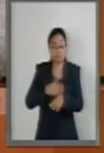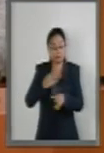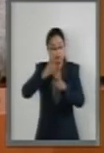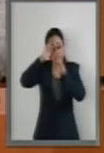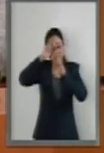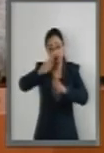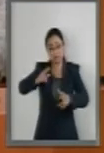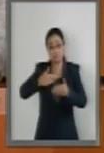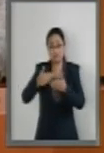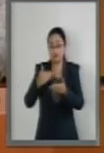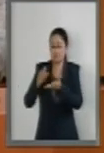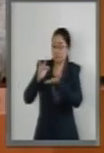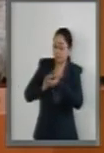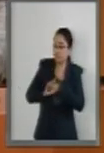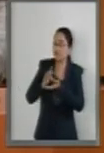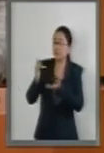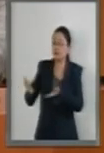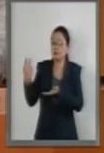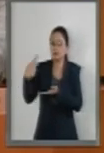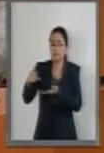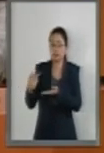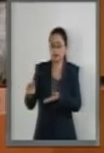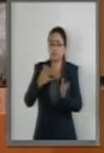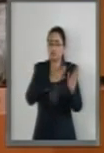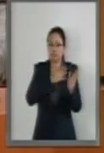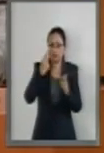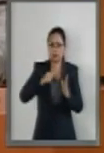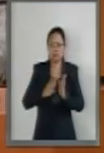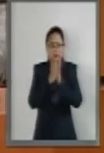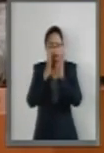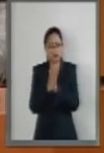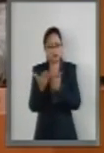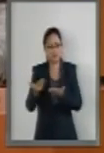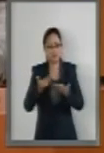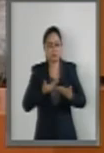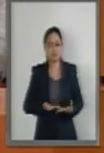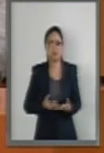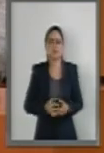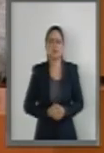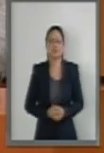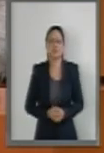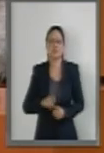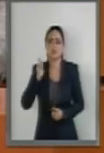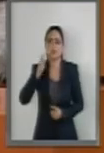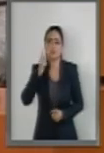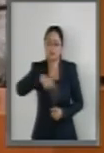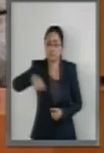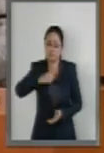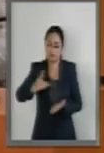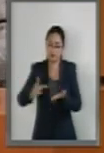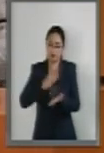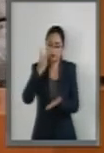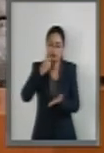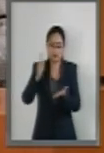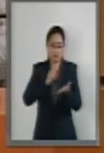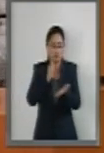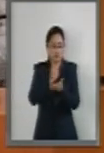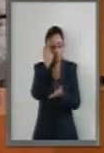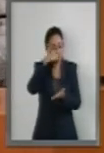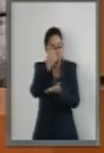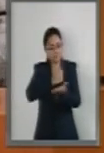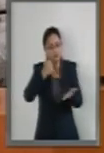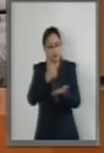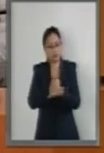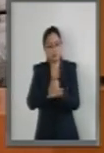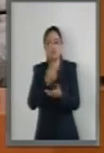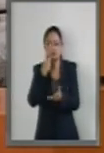ellos les agradecemos su enorme compromiso y su participación, y esperemos que con su apoyo esta reforma urbana sea